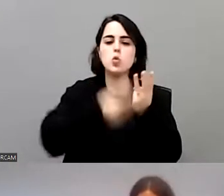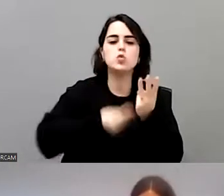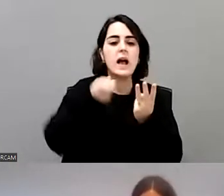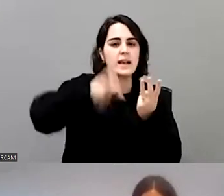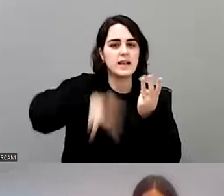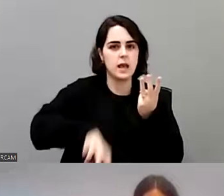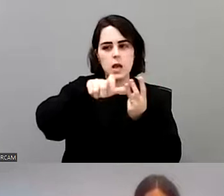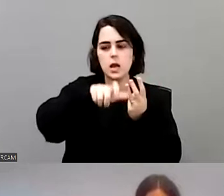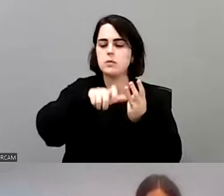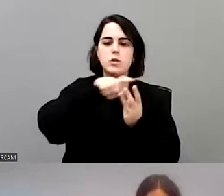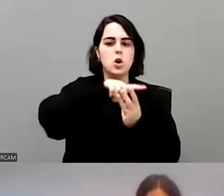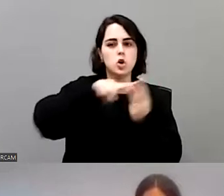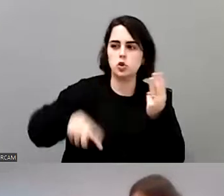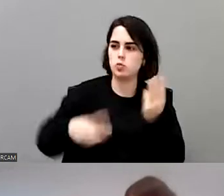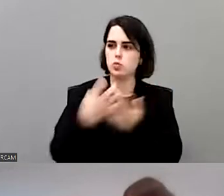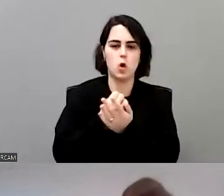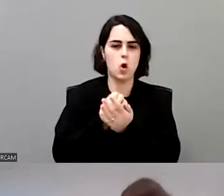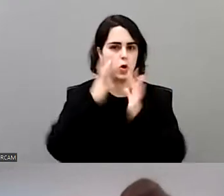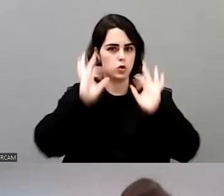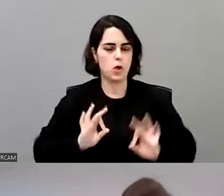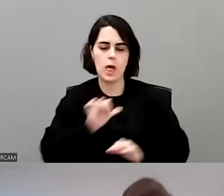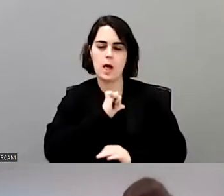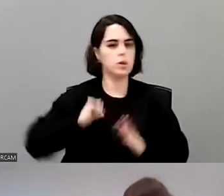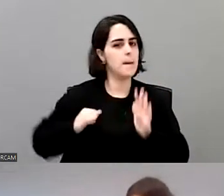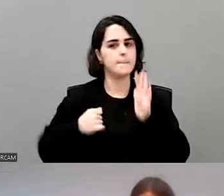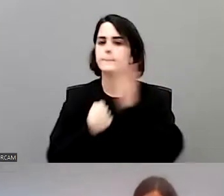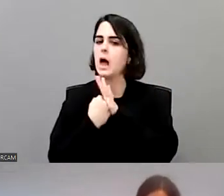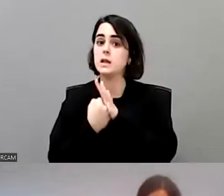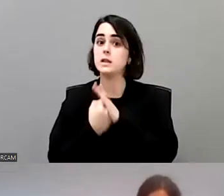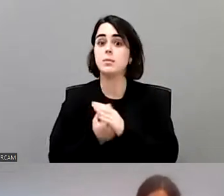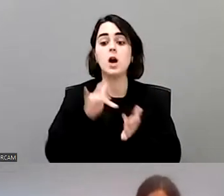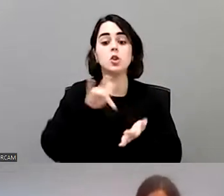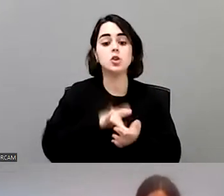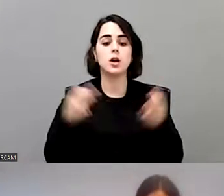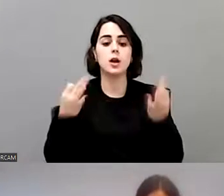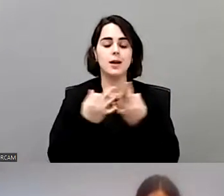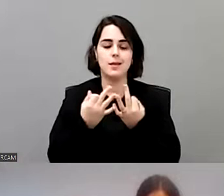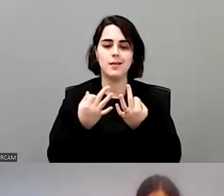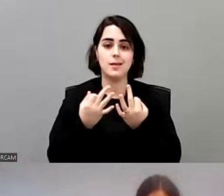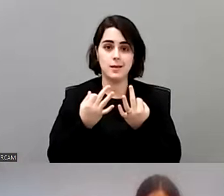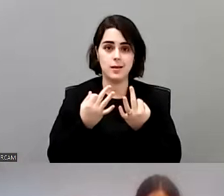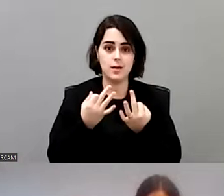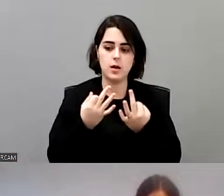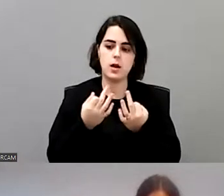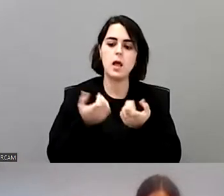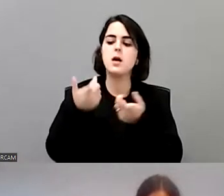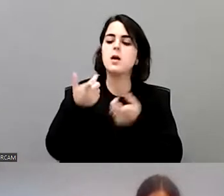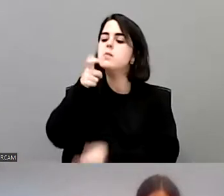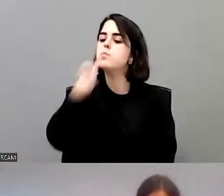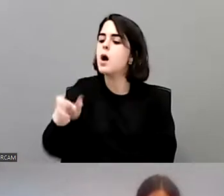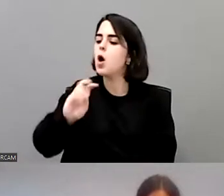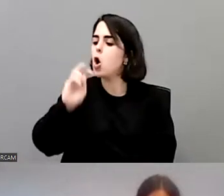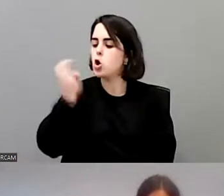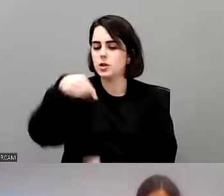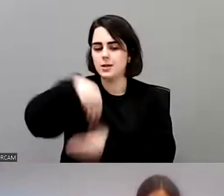en condiciones de seguridad y máxima autonomía. Y bueno, pues esto nos lleva a pensar en el otro término que queremos abordar aquí en